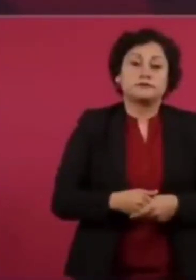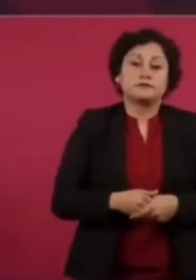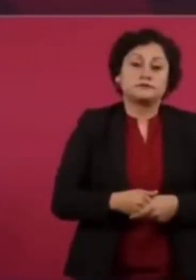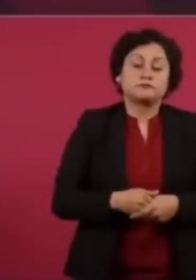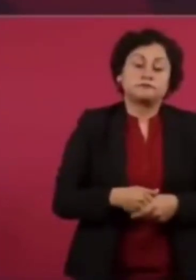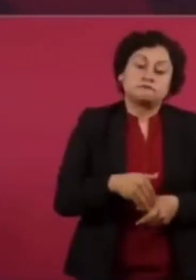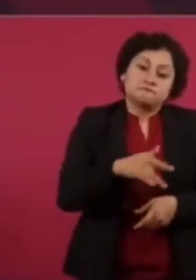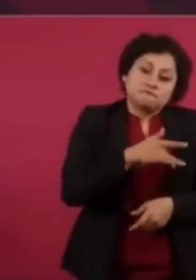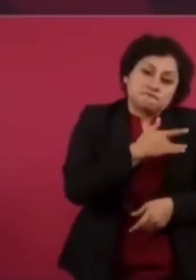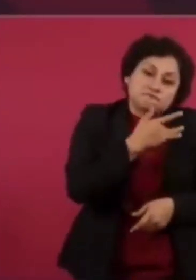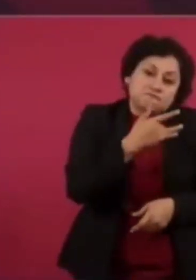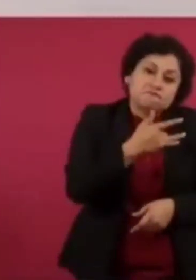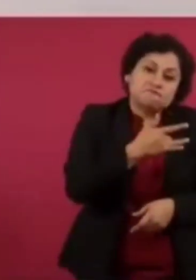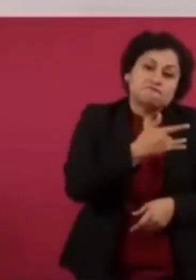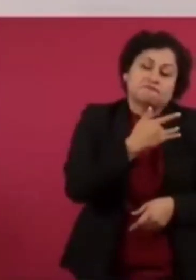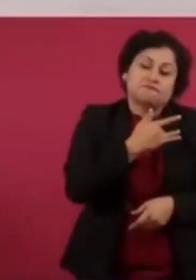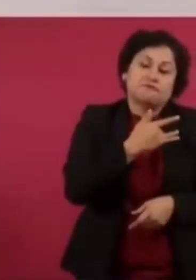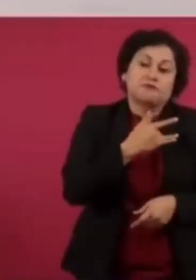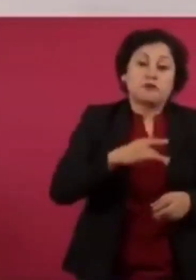el modelo neoliberal